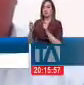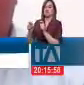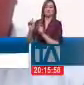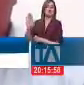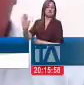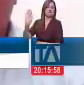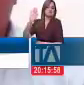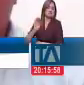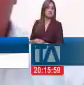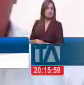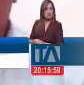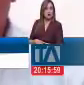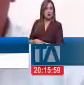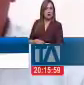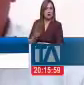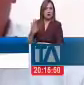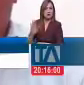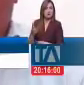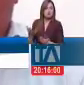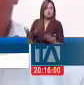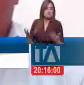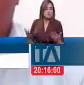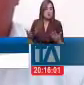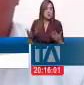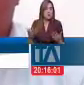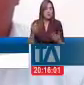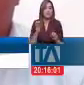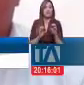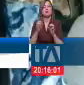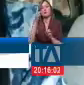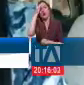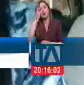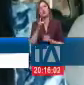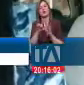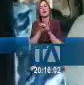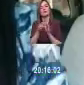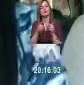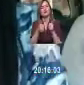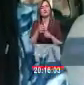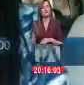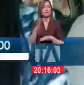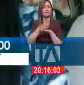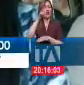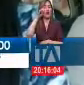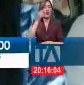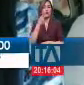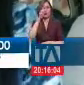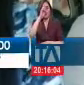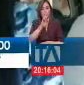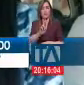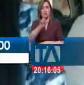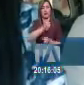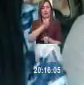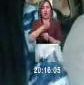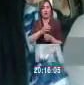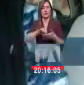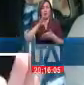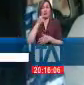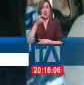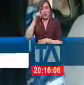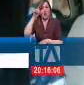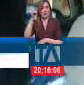sabrá cuál es su comportamiento en el tema de la ley. Él había dicho muy claramente que iba a respetar el trabajo